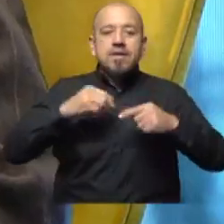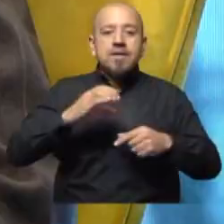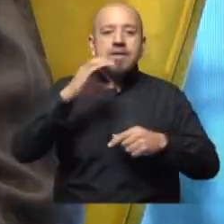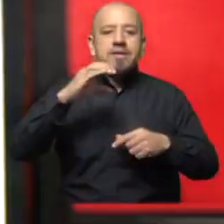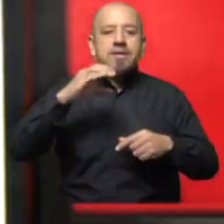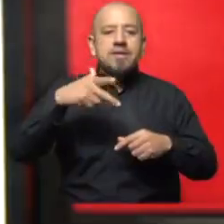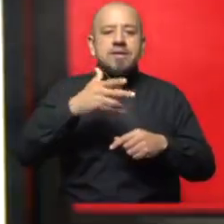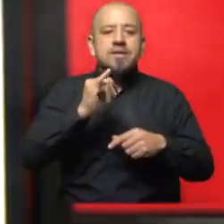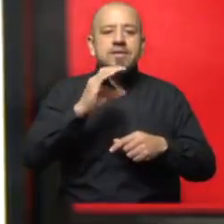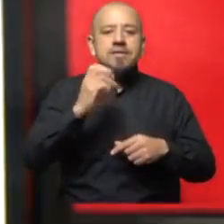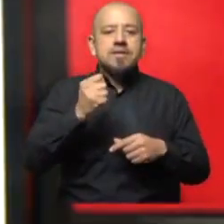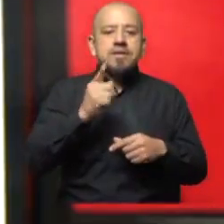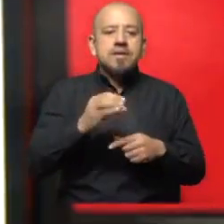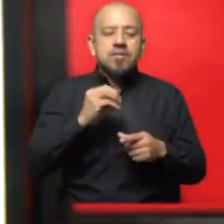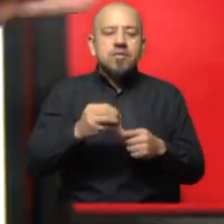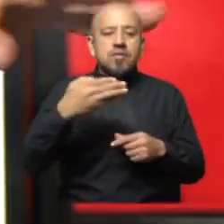te